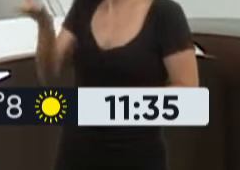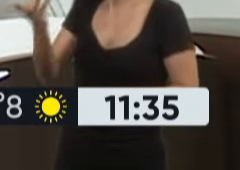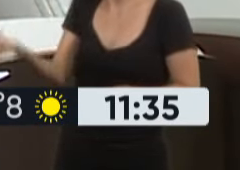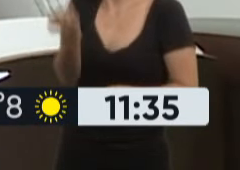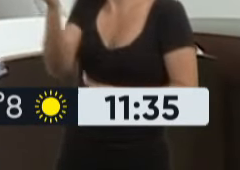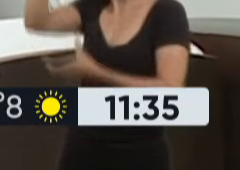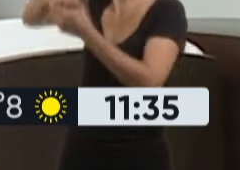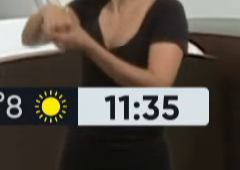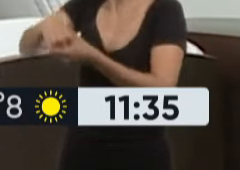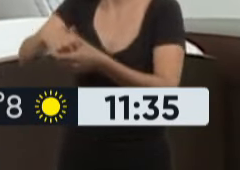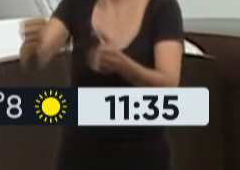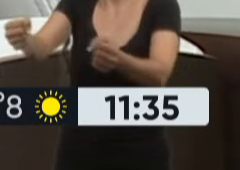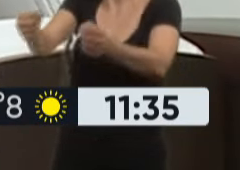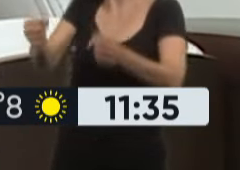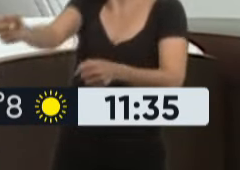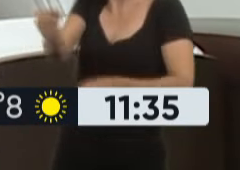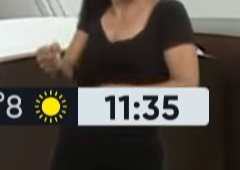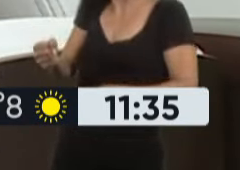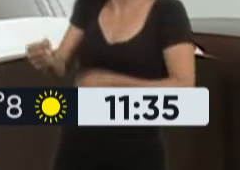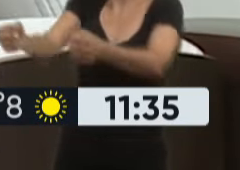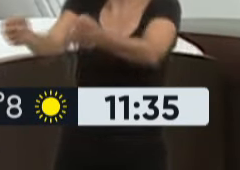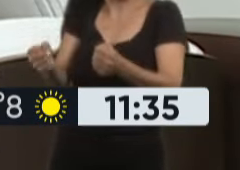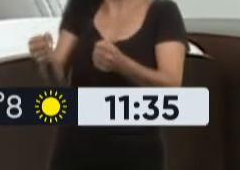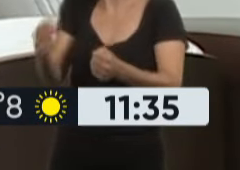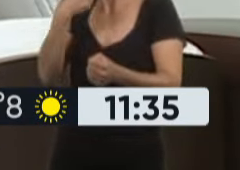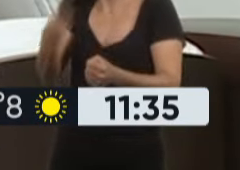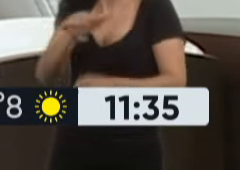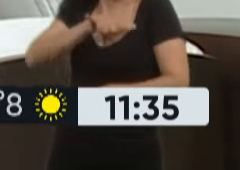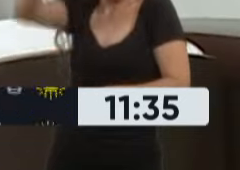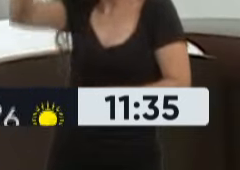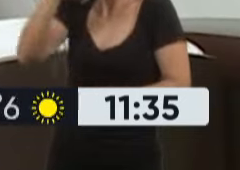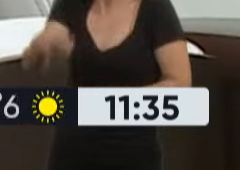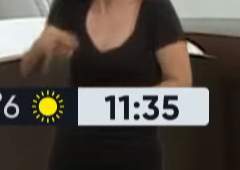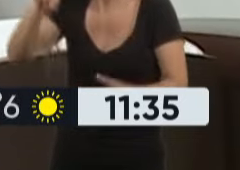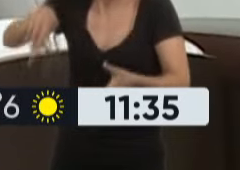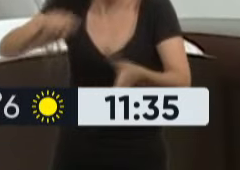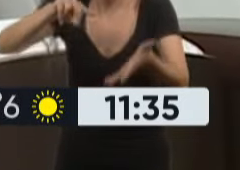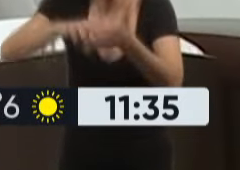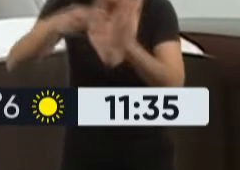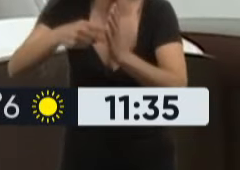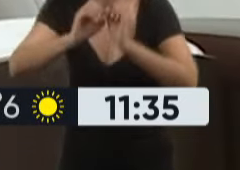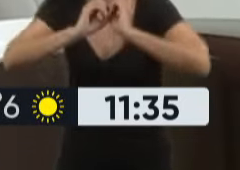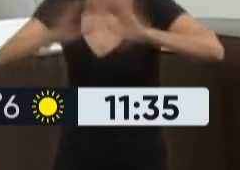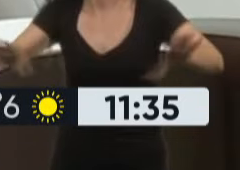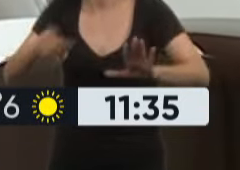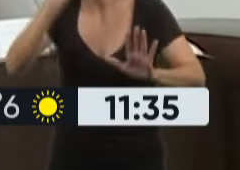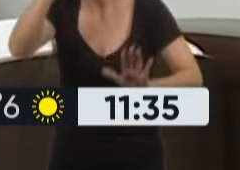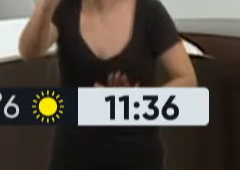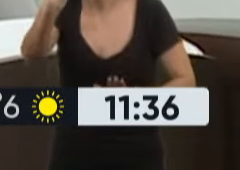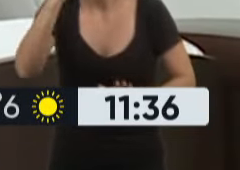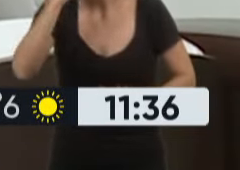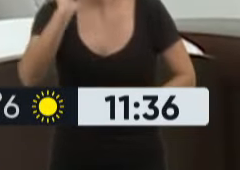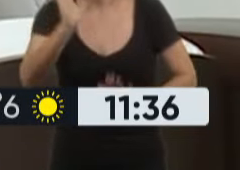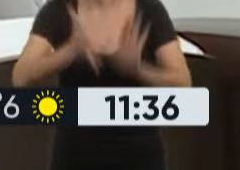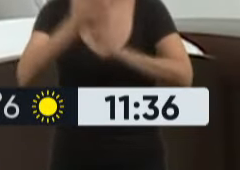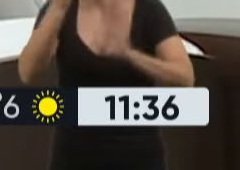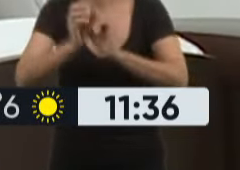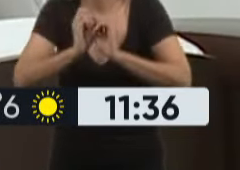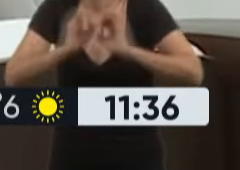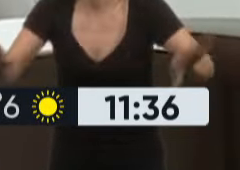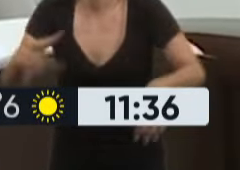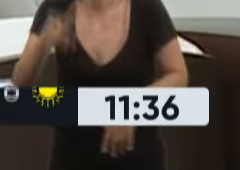pilotos donde él dice que el conflicto ya está grave y se va a poner mucho peor suena como amenaza